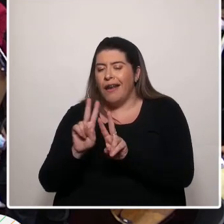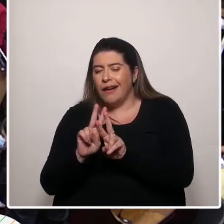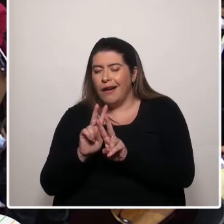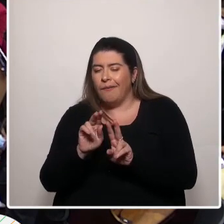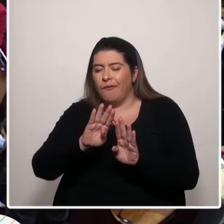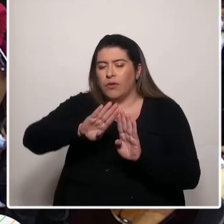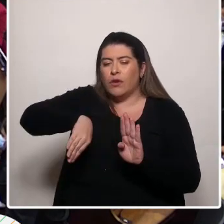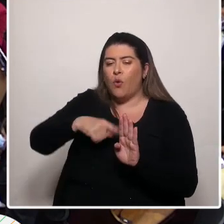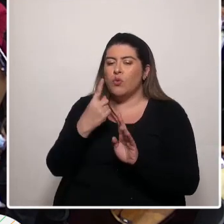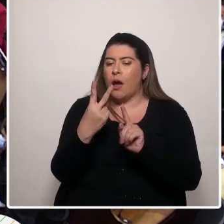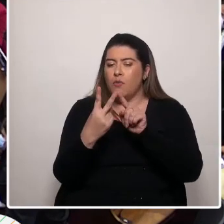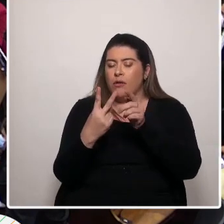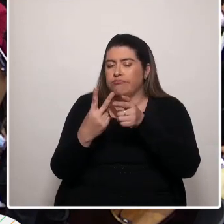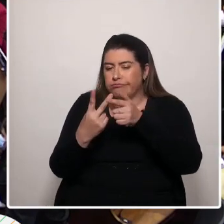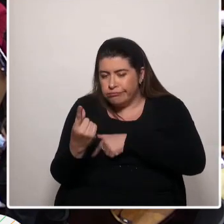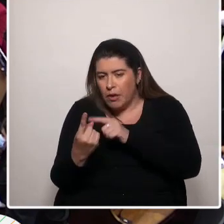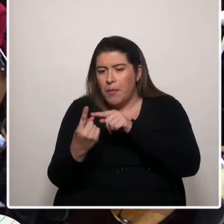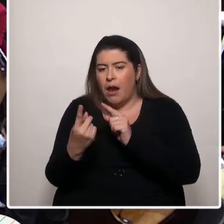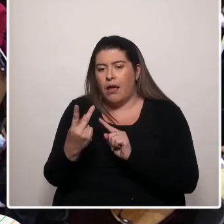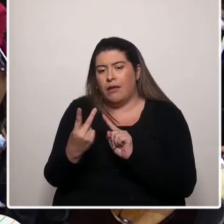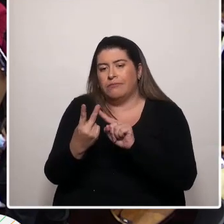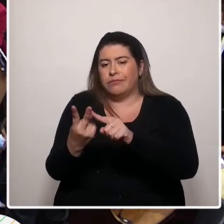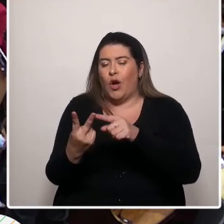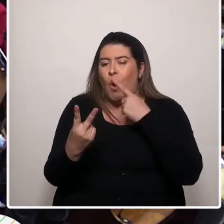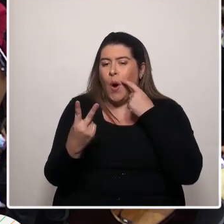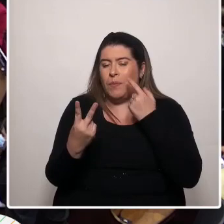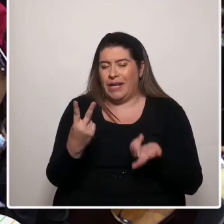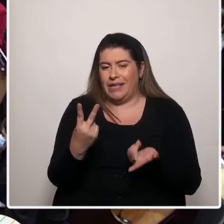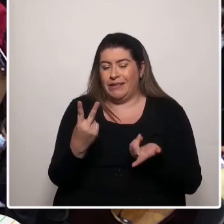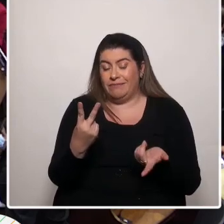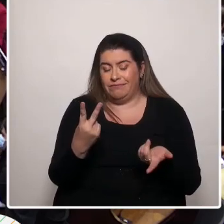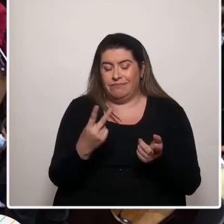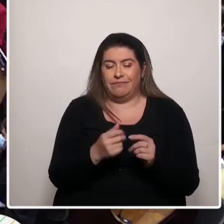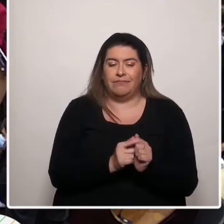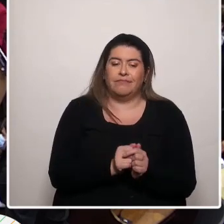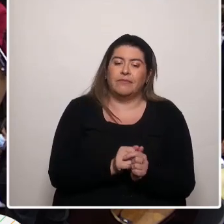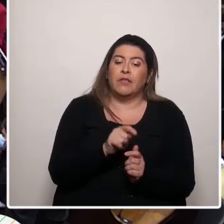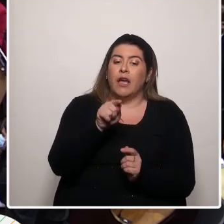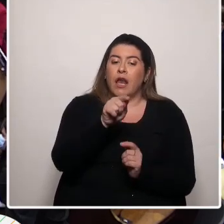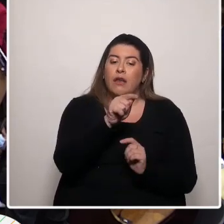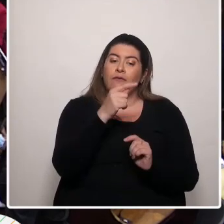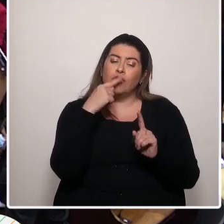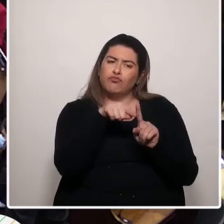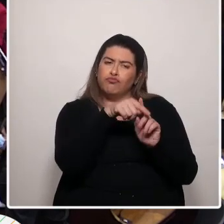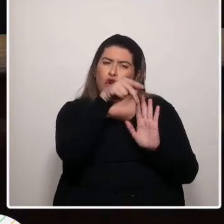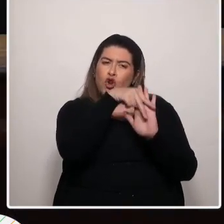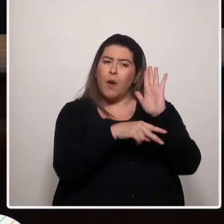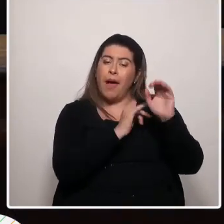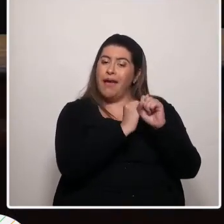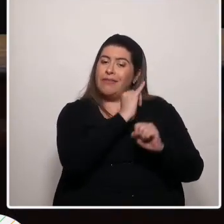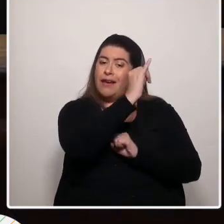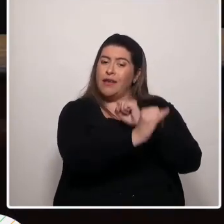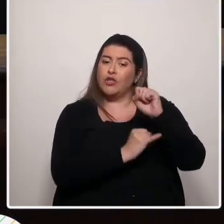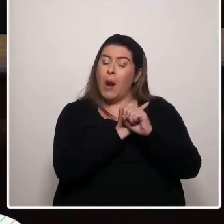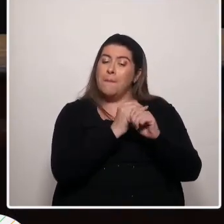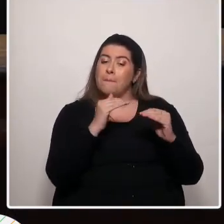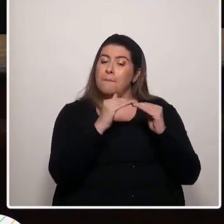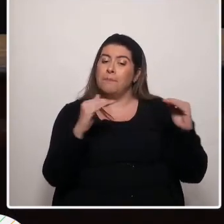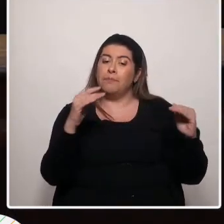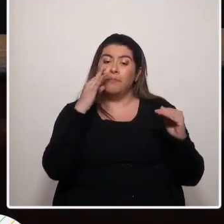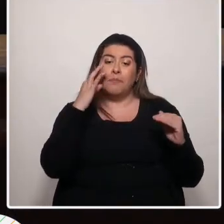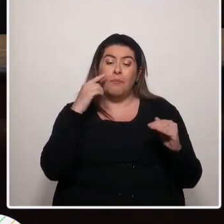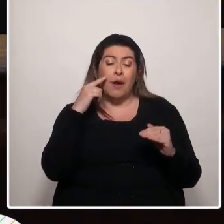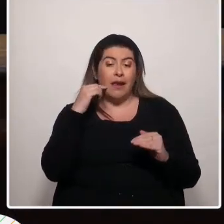al género masculino. Más encima, y tomando en cuenta normas internacionales, igual entender la paridad como